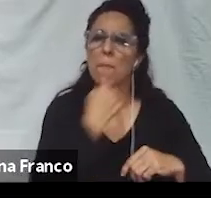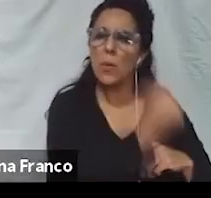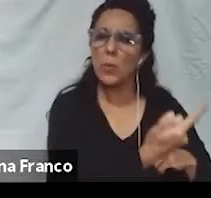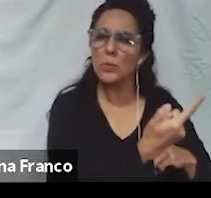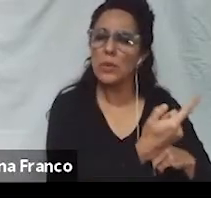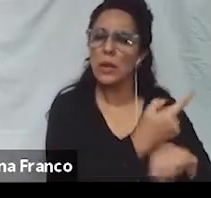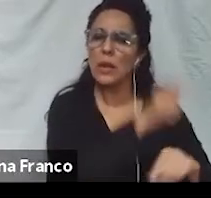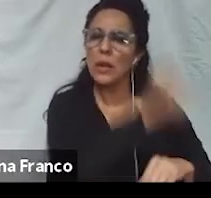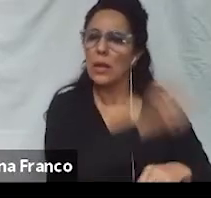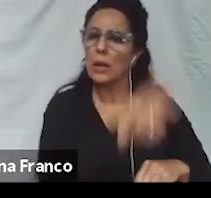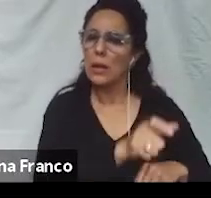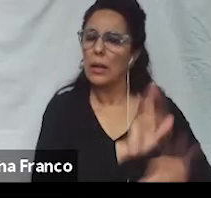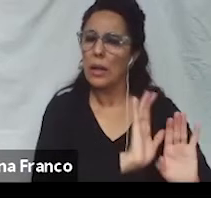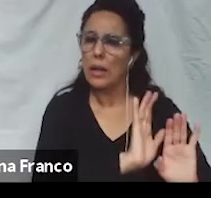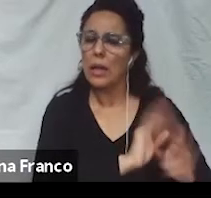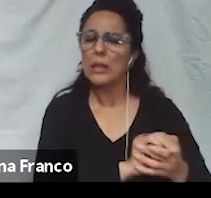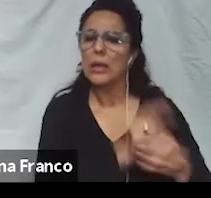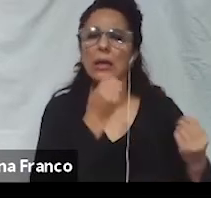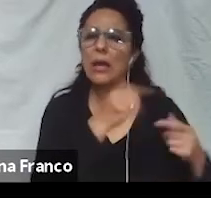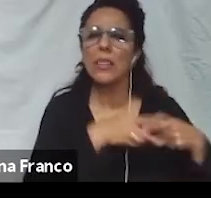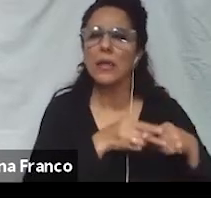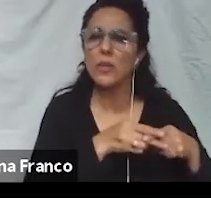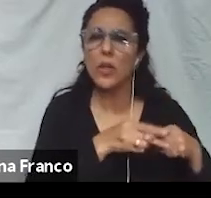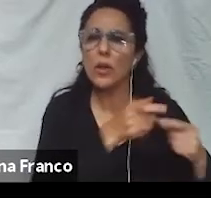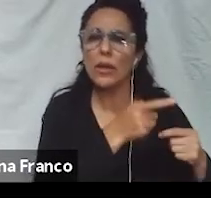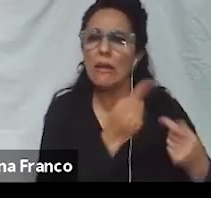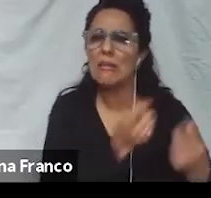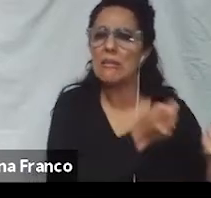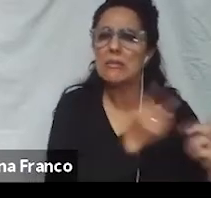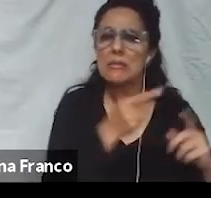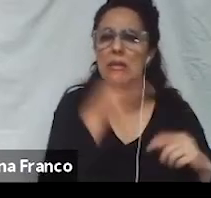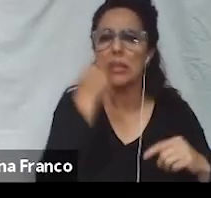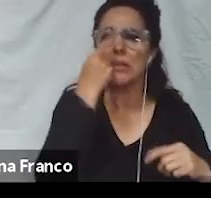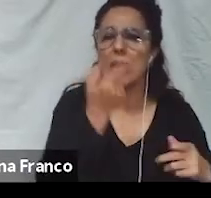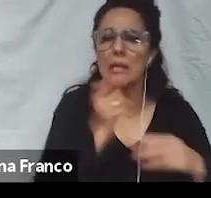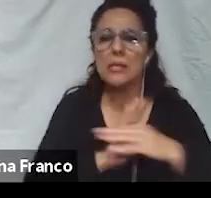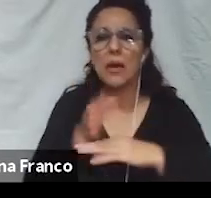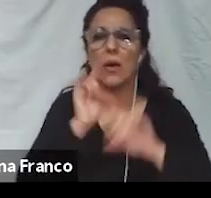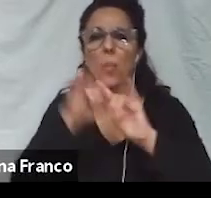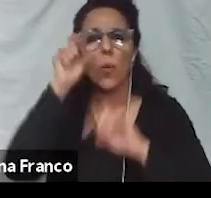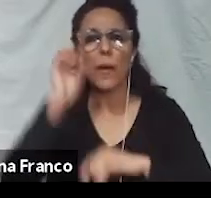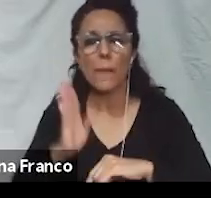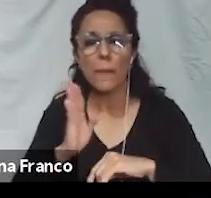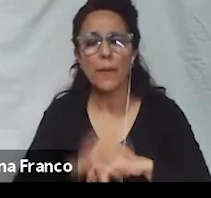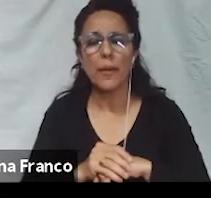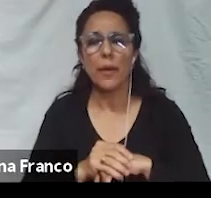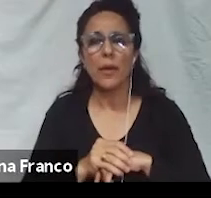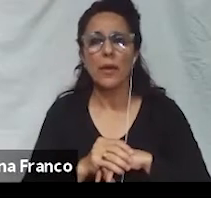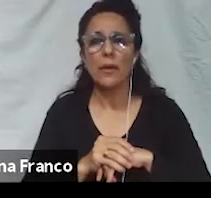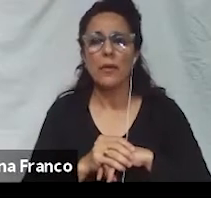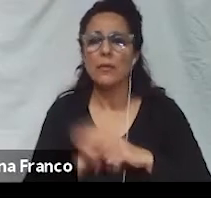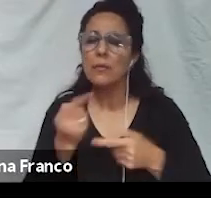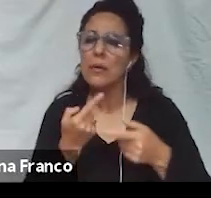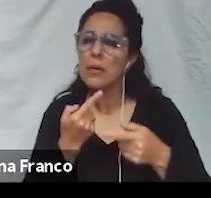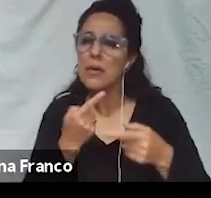tenemos que preguntarle al cliente si quiere, digamos, para qué tecnologías quiere que sea accesible su sitio web. Digamos, puede que